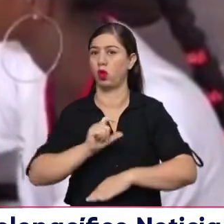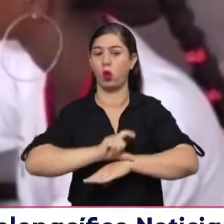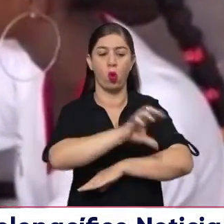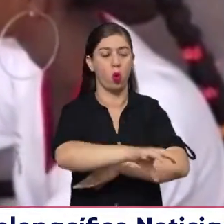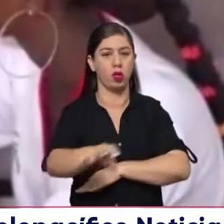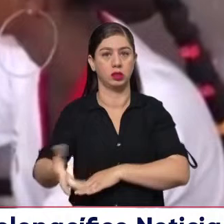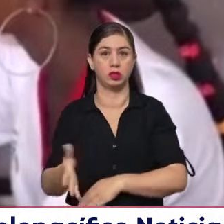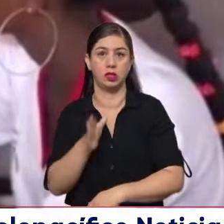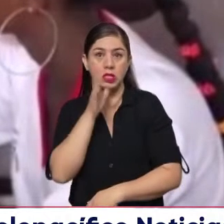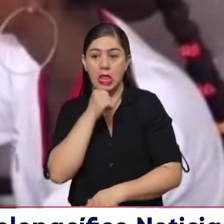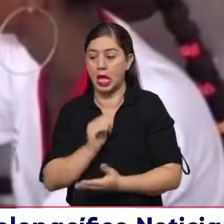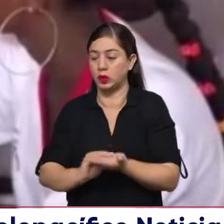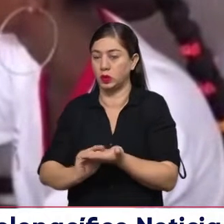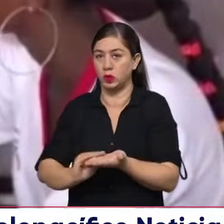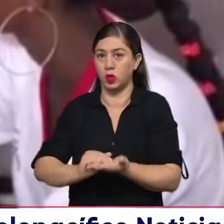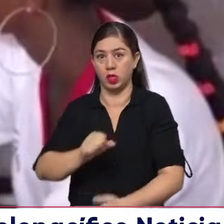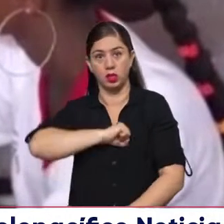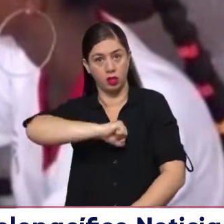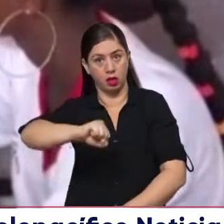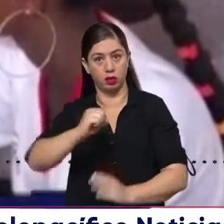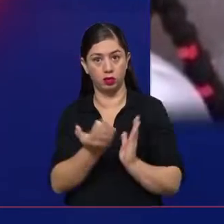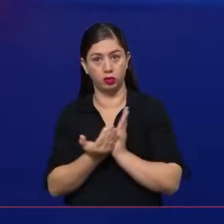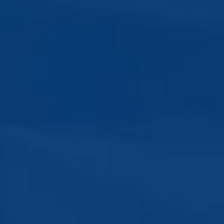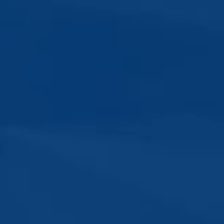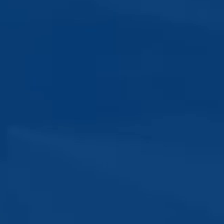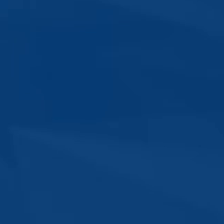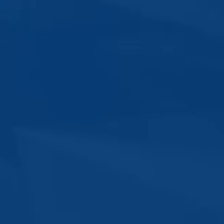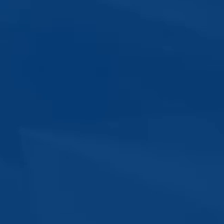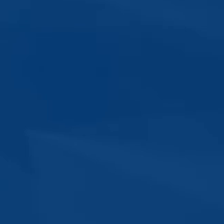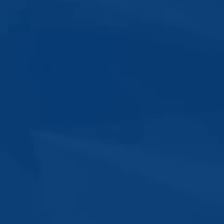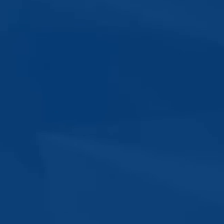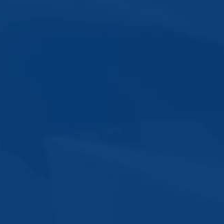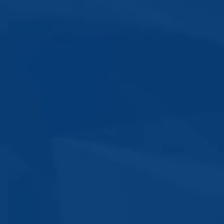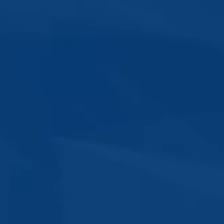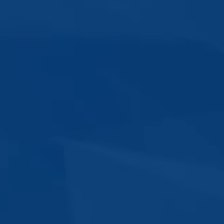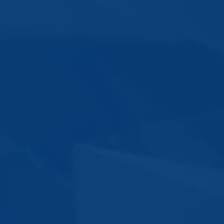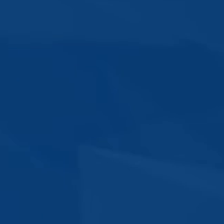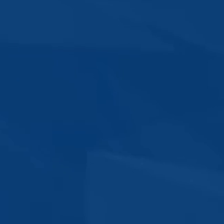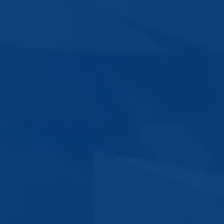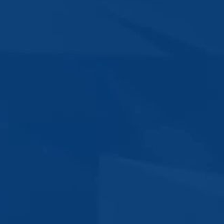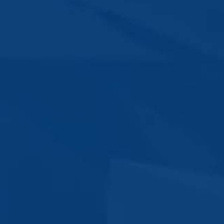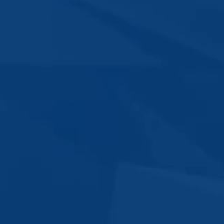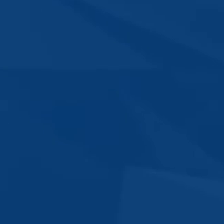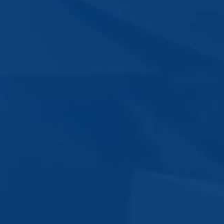hasta tanto no se les garantice el derecho a la educación. Entonces,